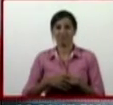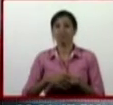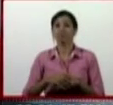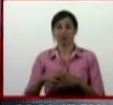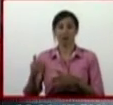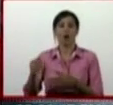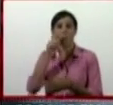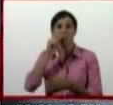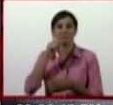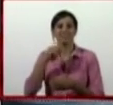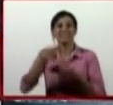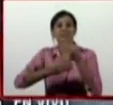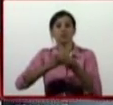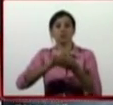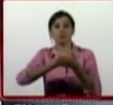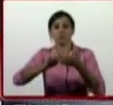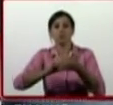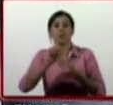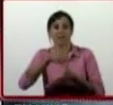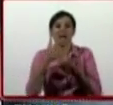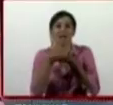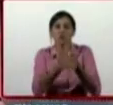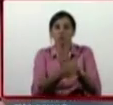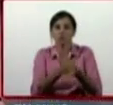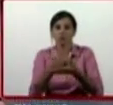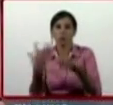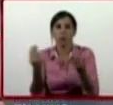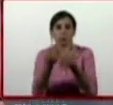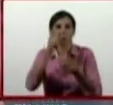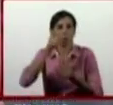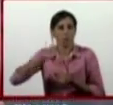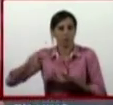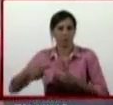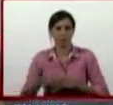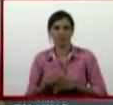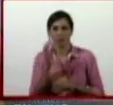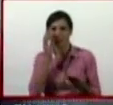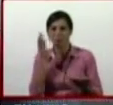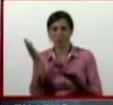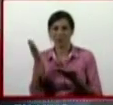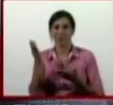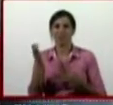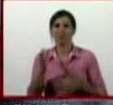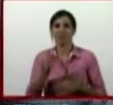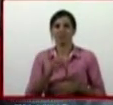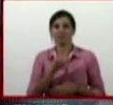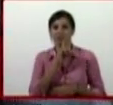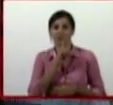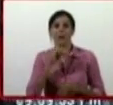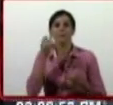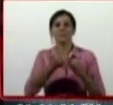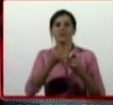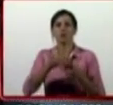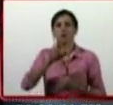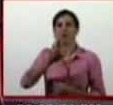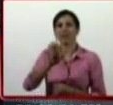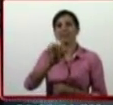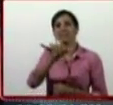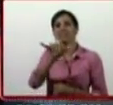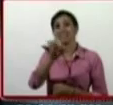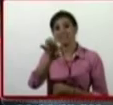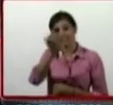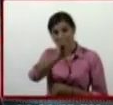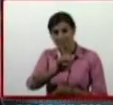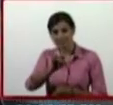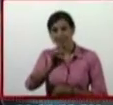Constitución, corredactándola con la mano del pueblo, compañero comandante Reyes Reyes, constituyente.